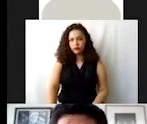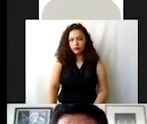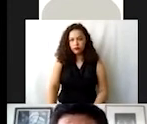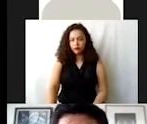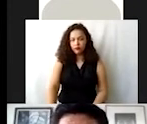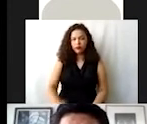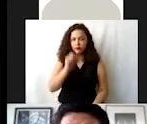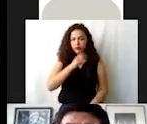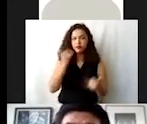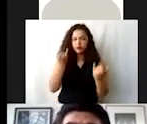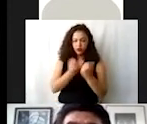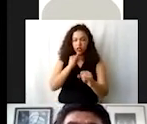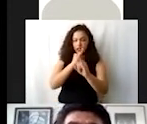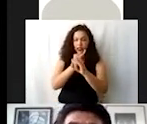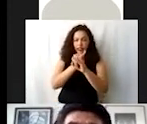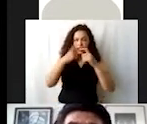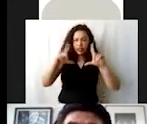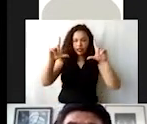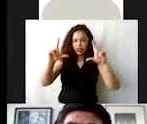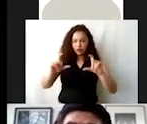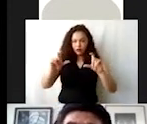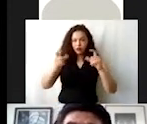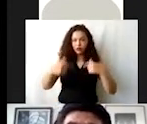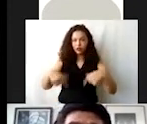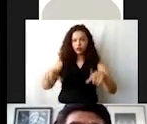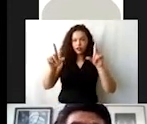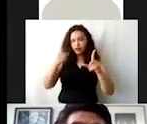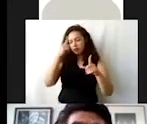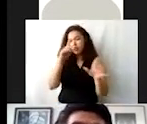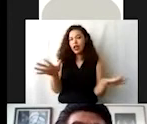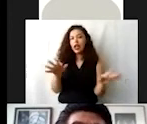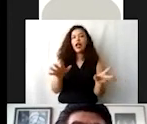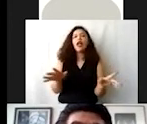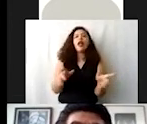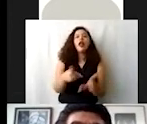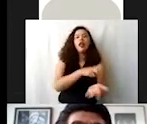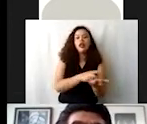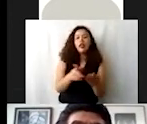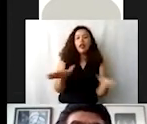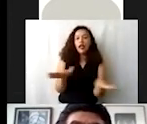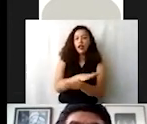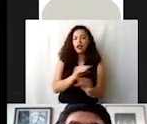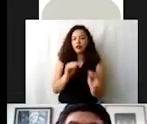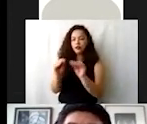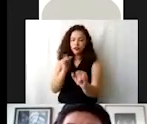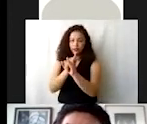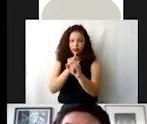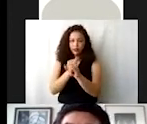captura de pantalla del proceso de cambio de domicilio por internet, ¿sí?